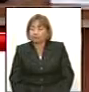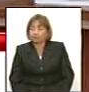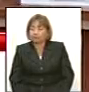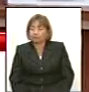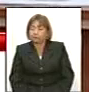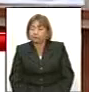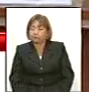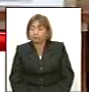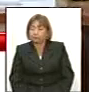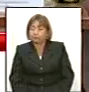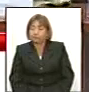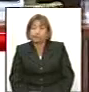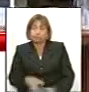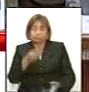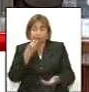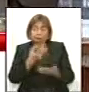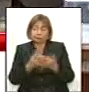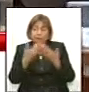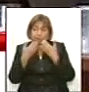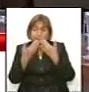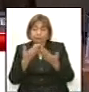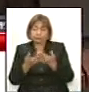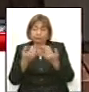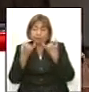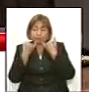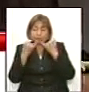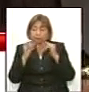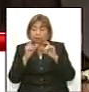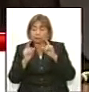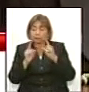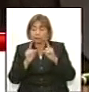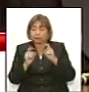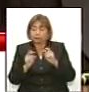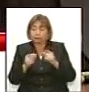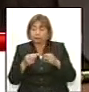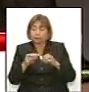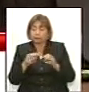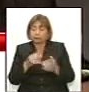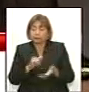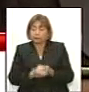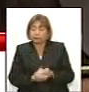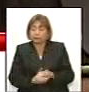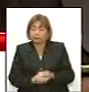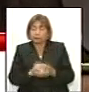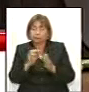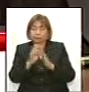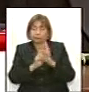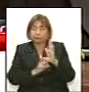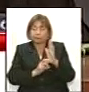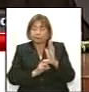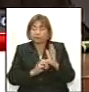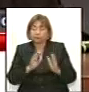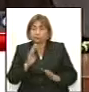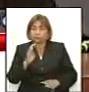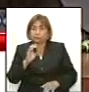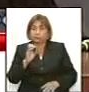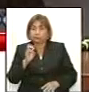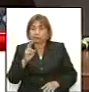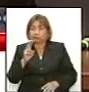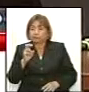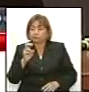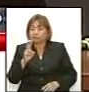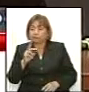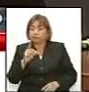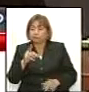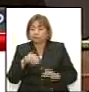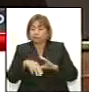Se le agradece el informe y la absolución de los interrogantes y se autoriza a la directora ejecutiva del Proyecto Especial Bicentenario la salida